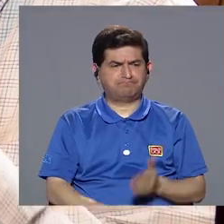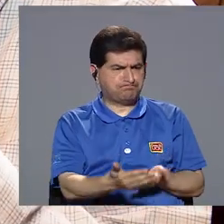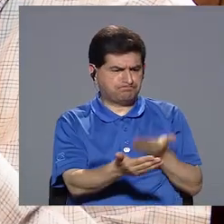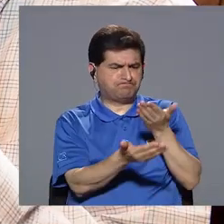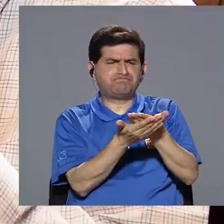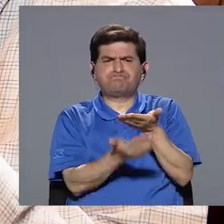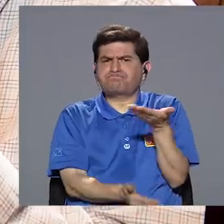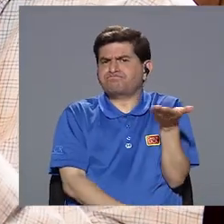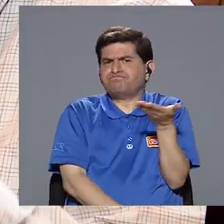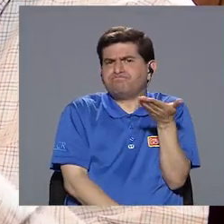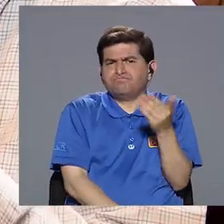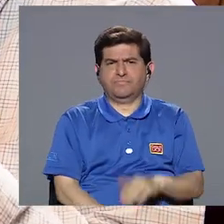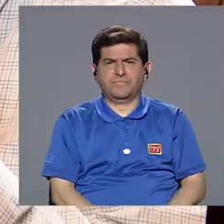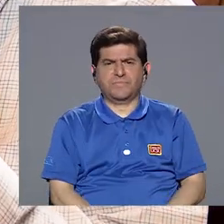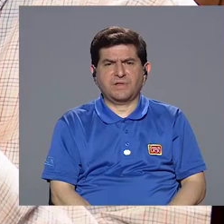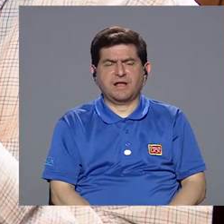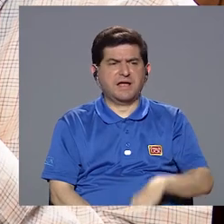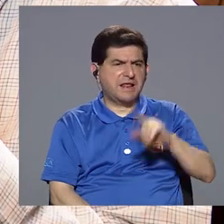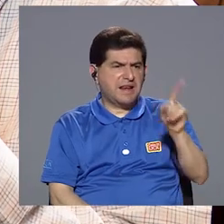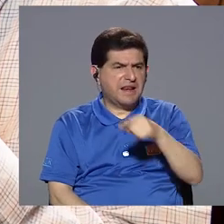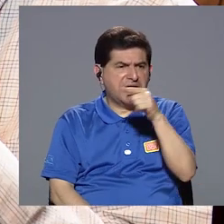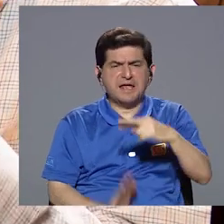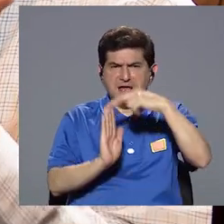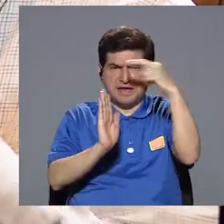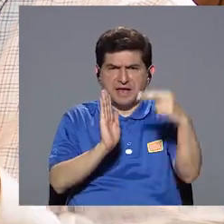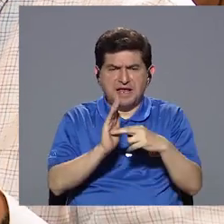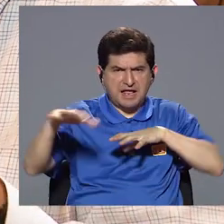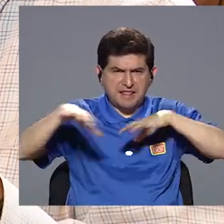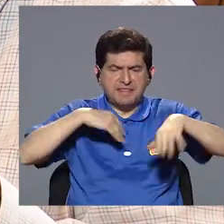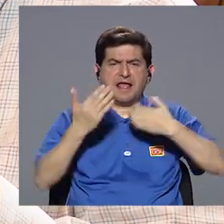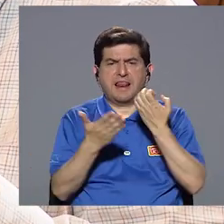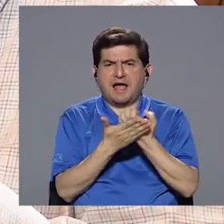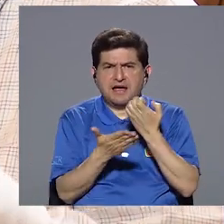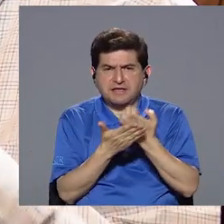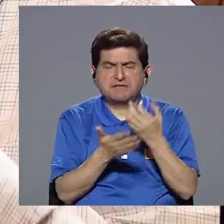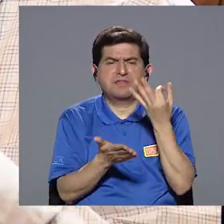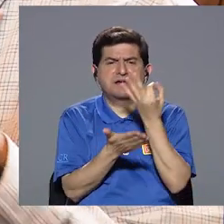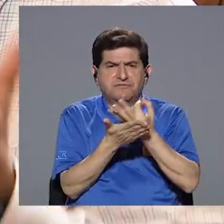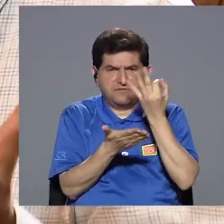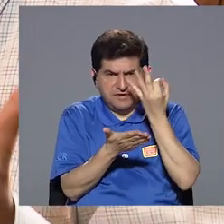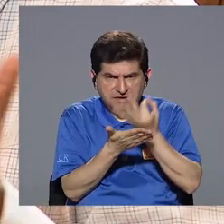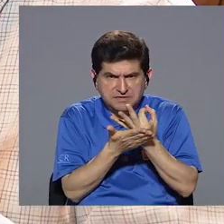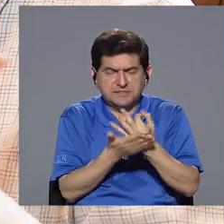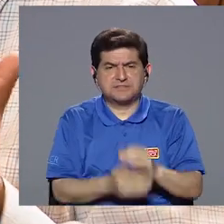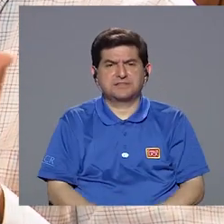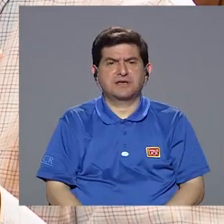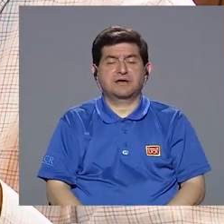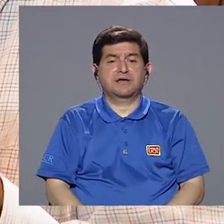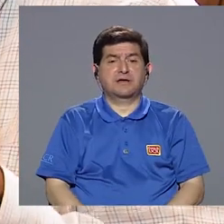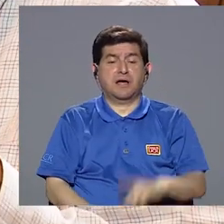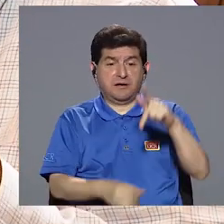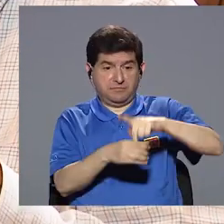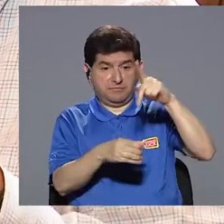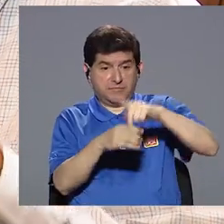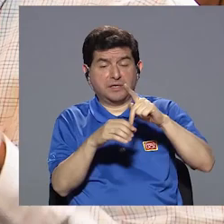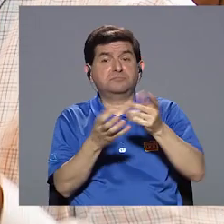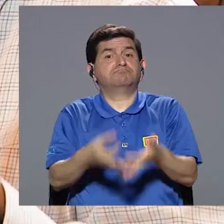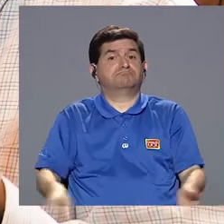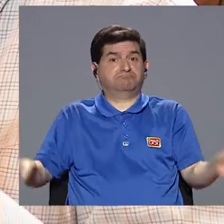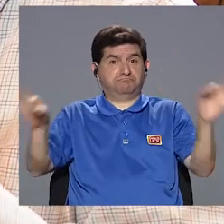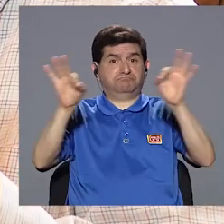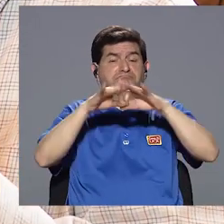lo que ha planteado es la desregulación de las actividades económicas y financieras el